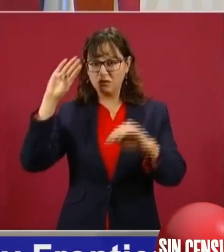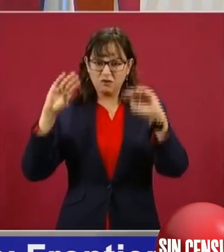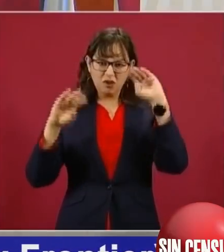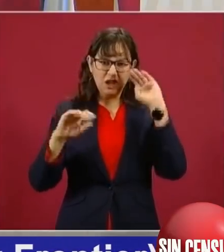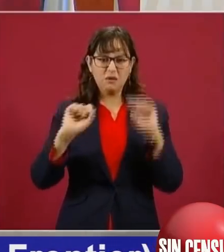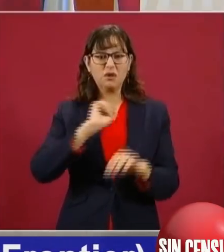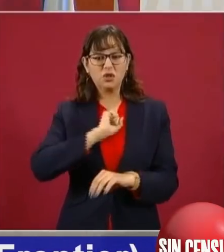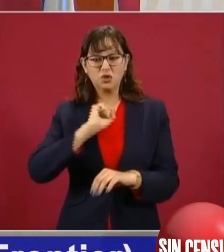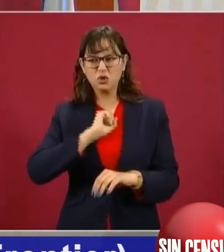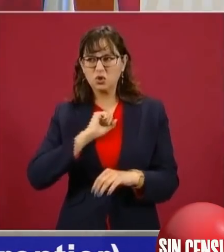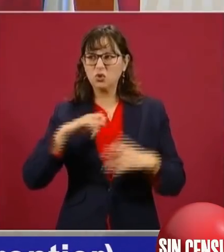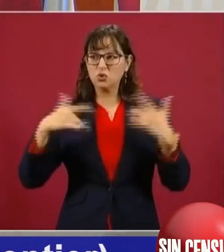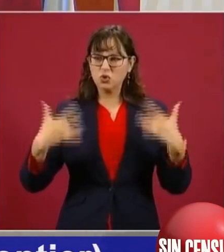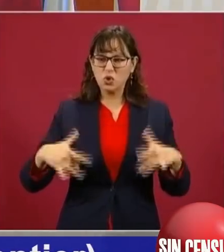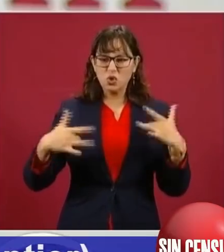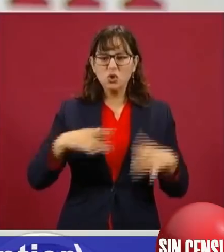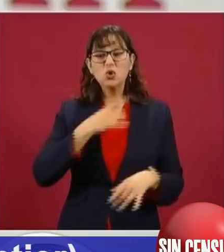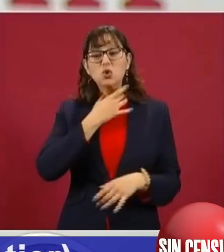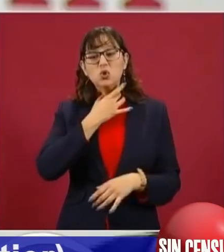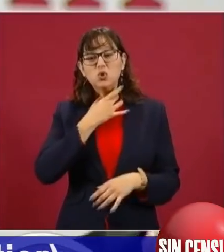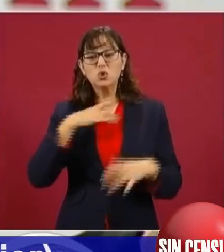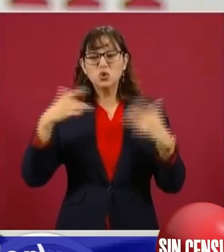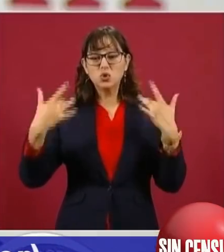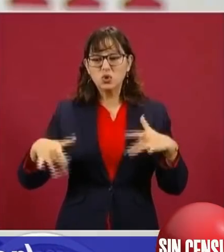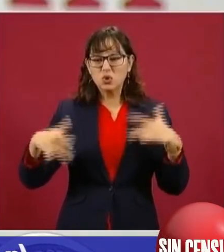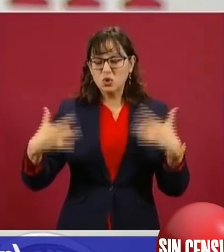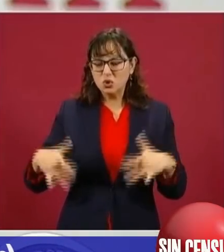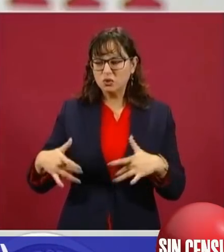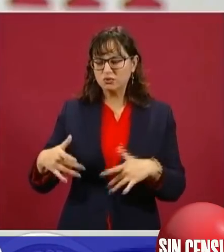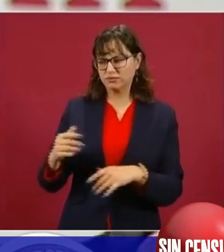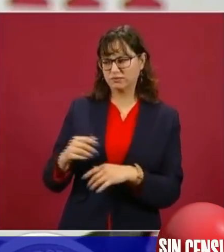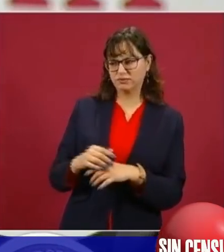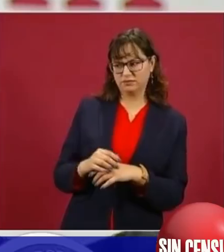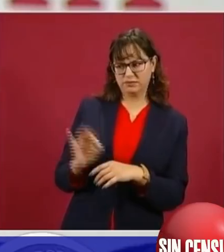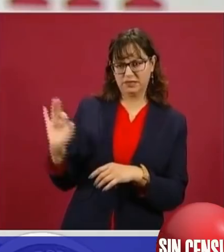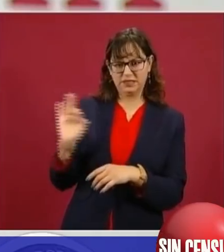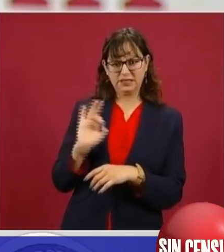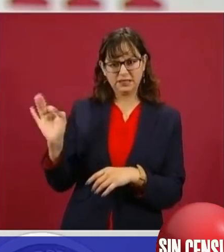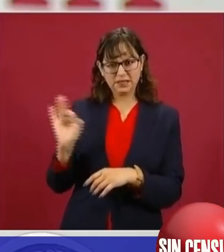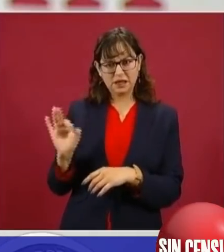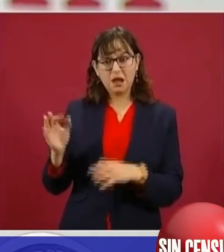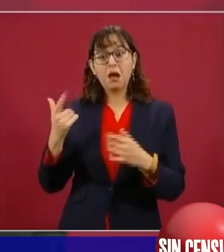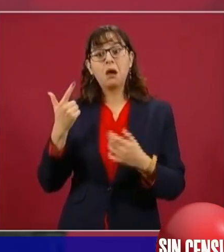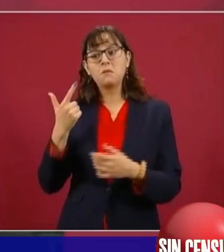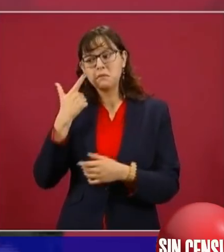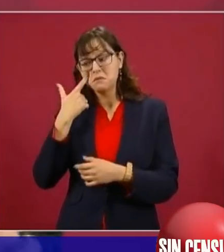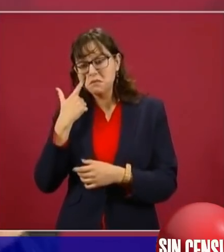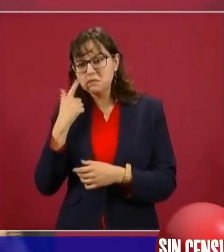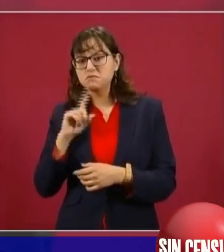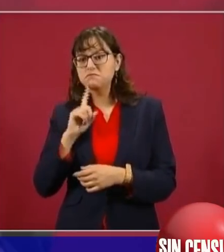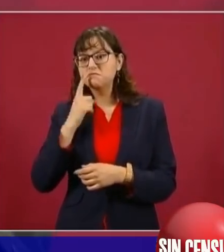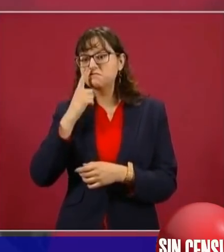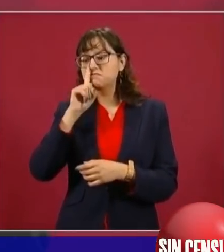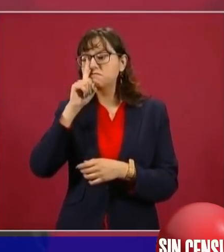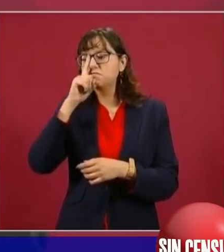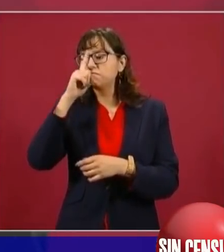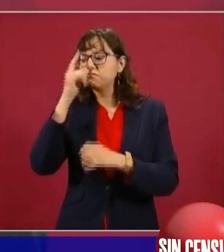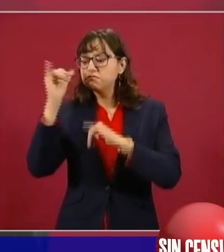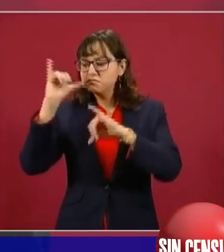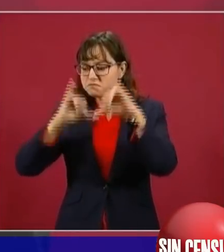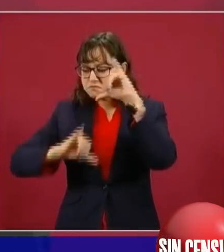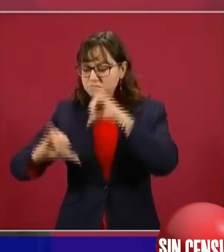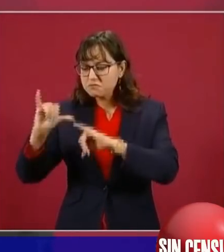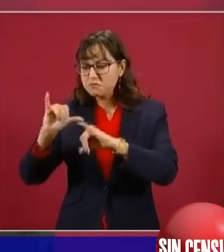muscular y otras alteraciones, se les han tomado muestras para exámenes de laboratorio y cuántos han